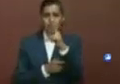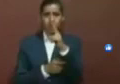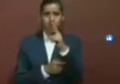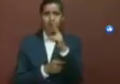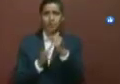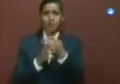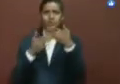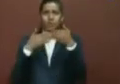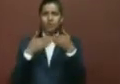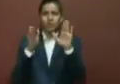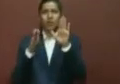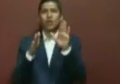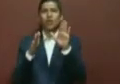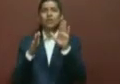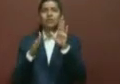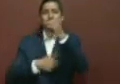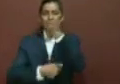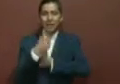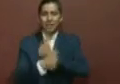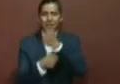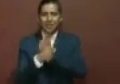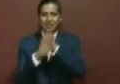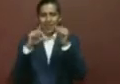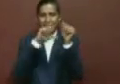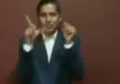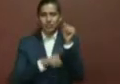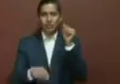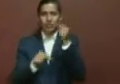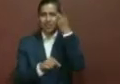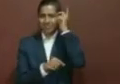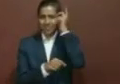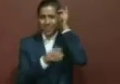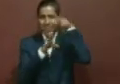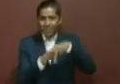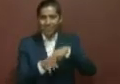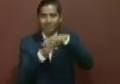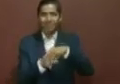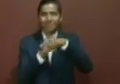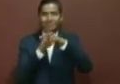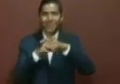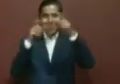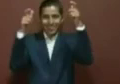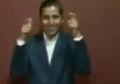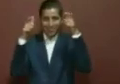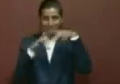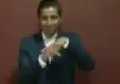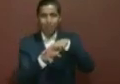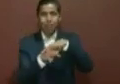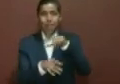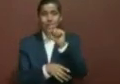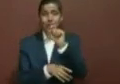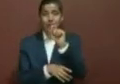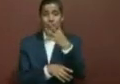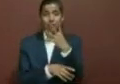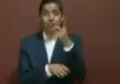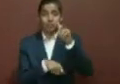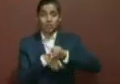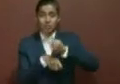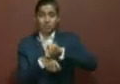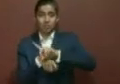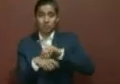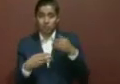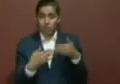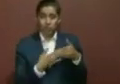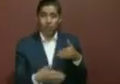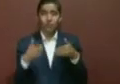el Congreso y Campeonato Nacional Charro, un evento muy importante, 24 días, donde los participantes